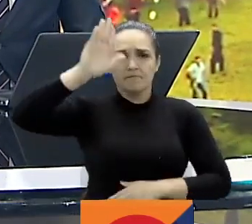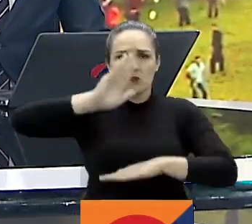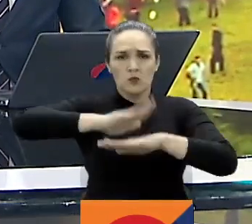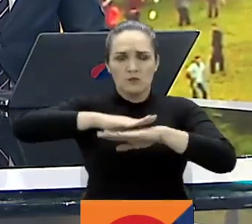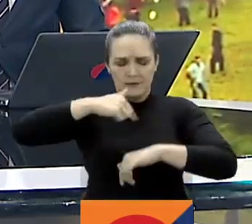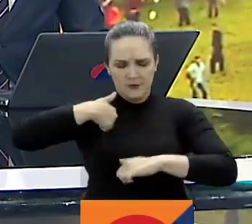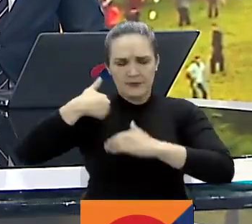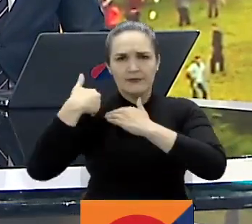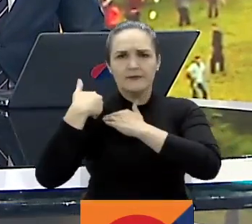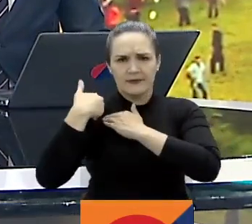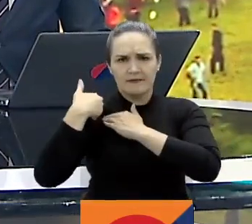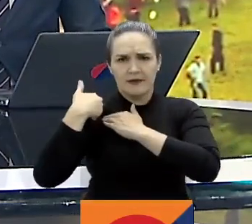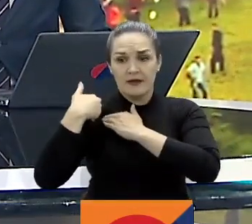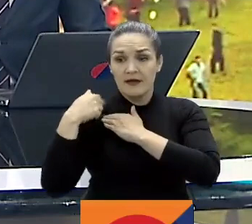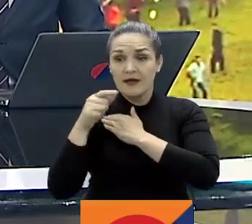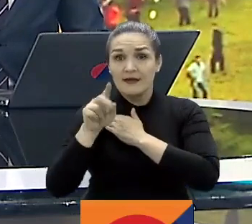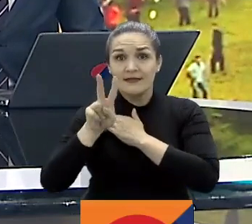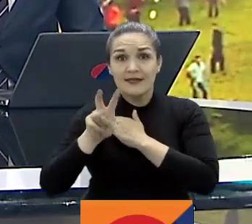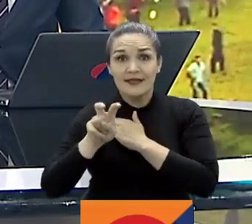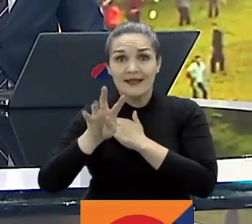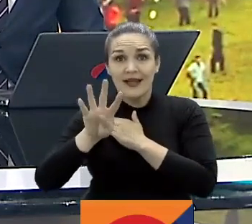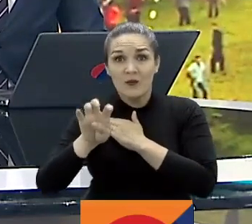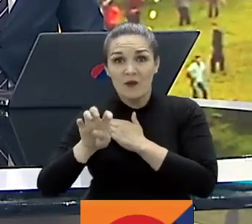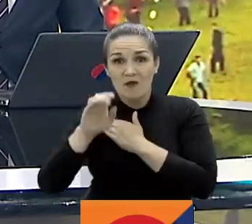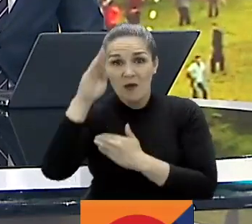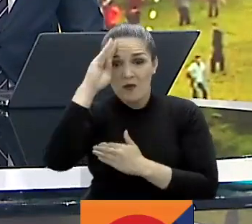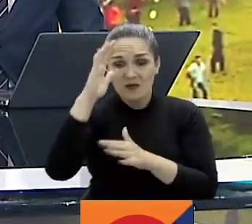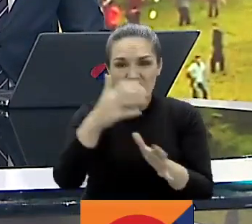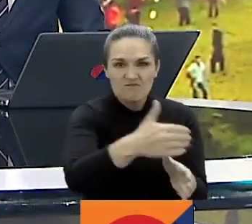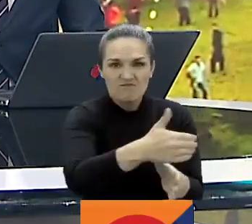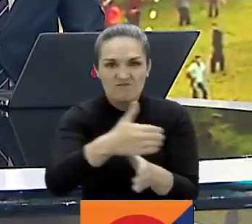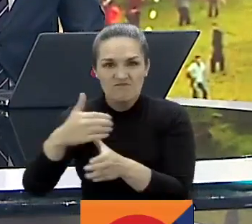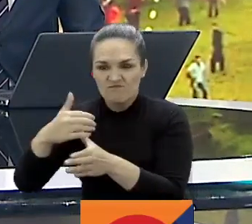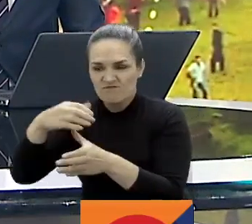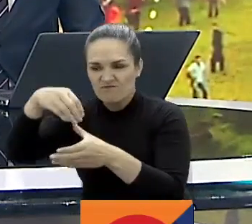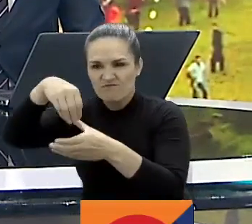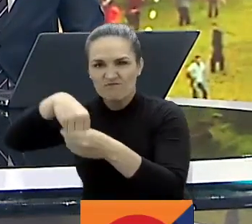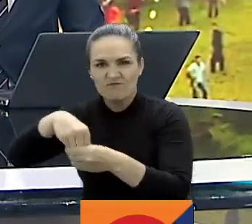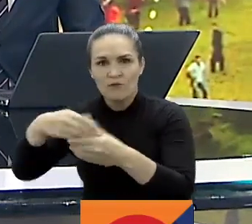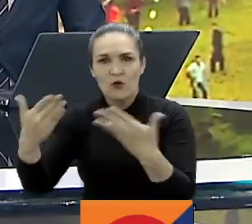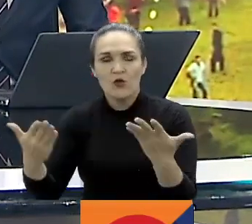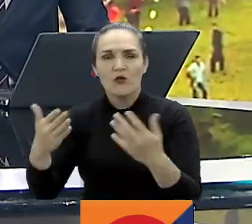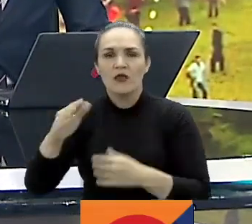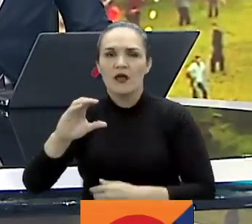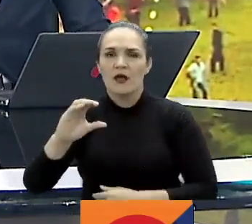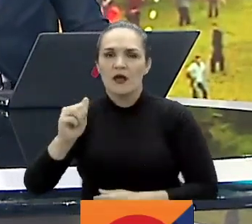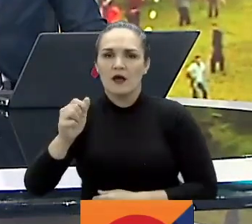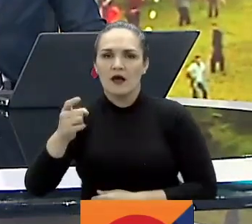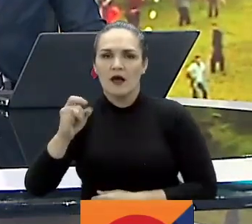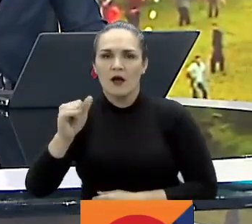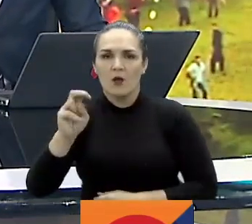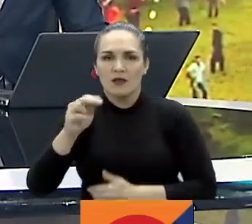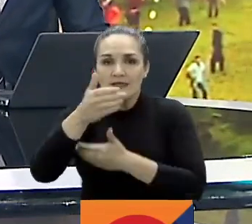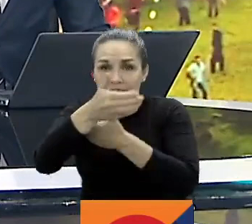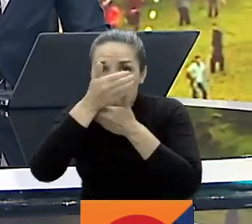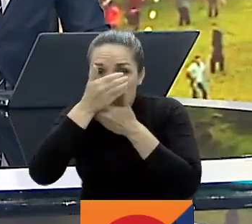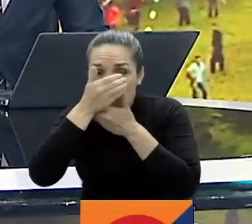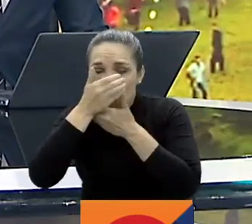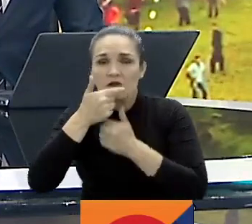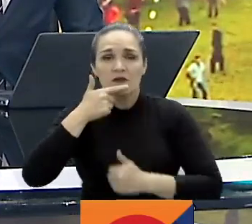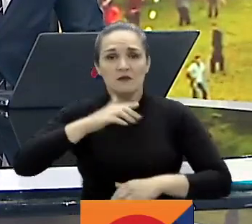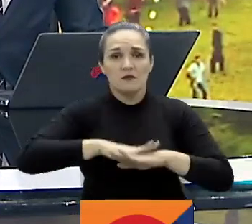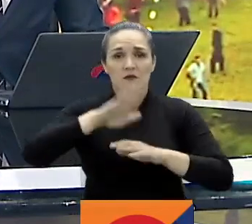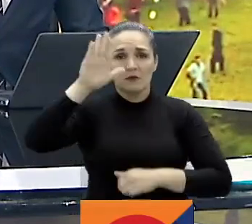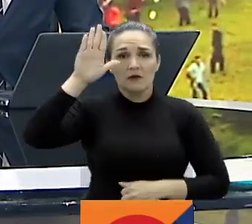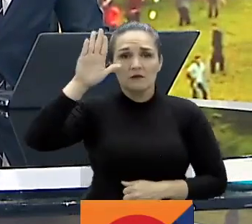secuestro de los 79 policías ocurrido la primera semana de marzo Los Pozos San Vicente del caguán en caquetá Carlitos pues Carolina televidentes